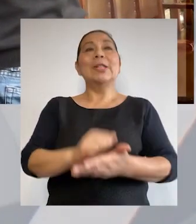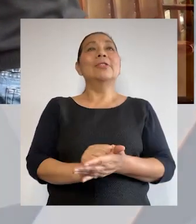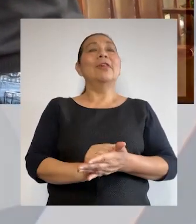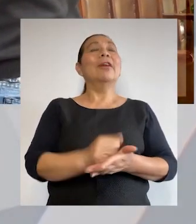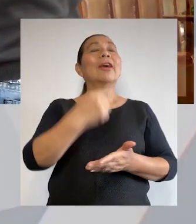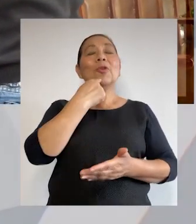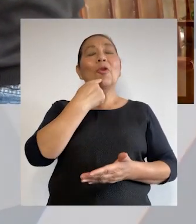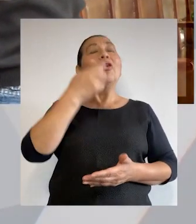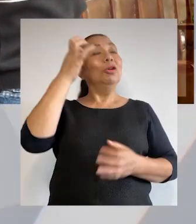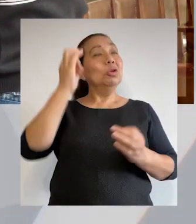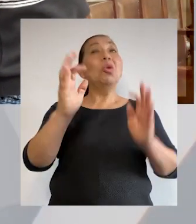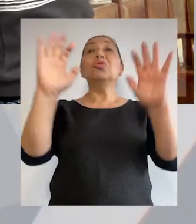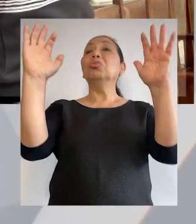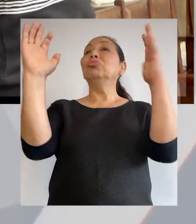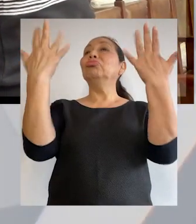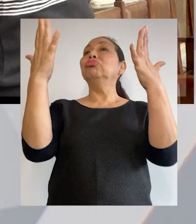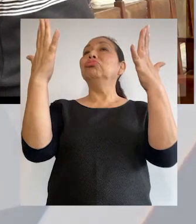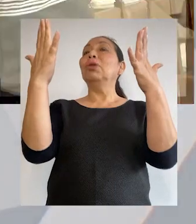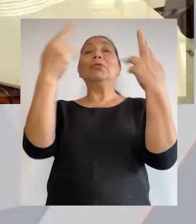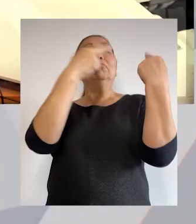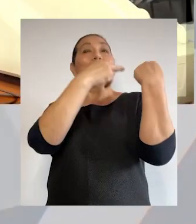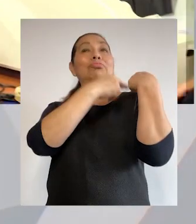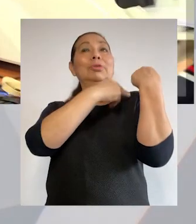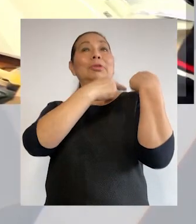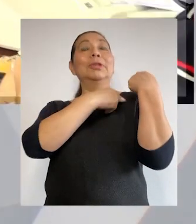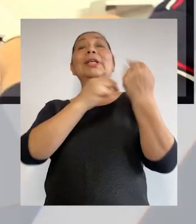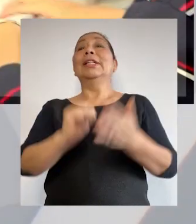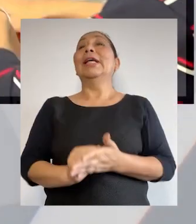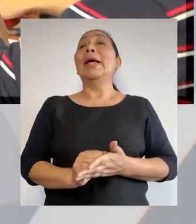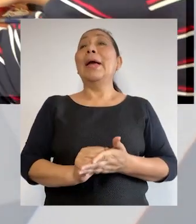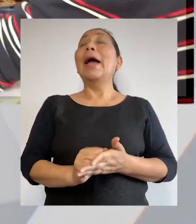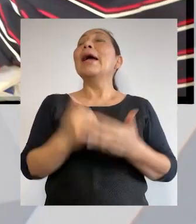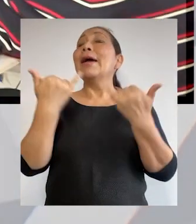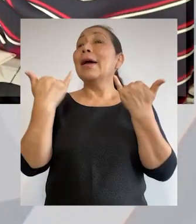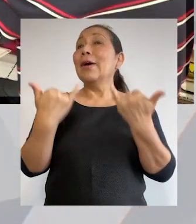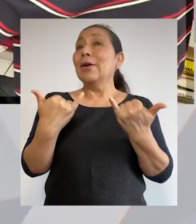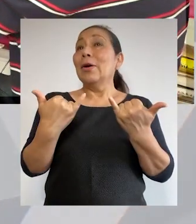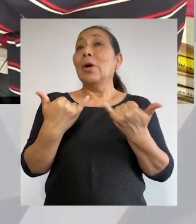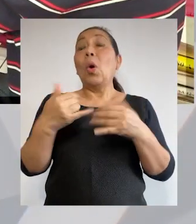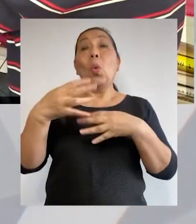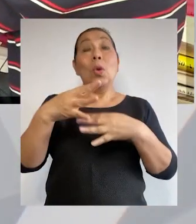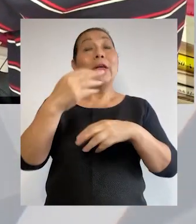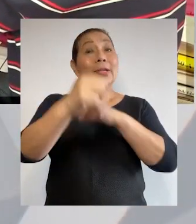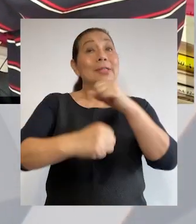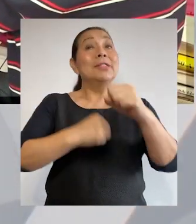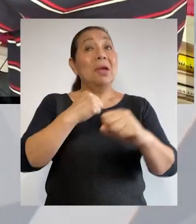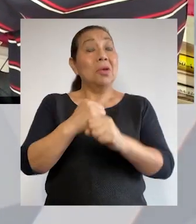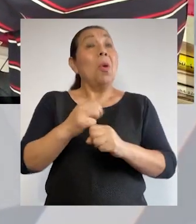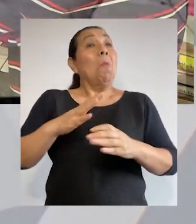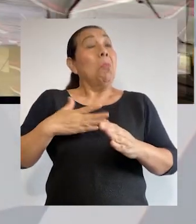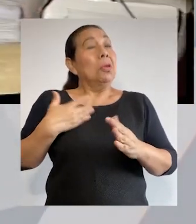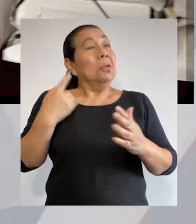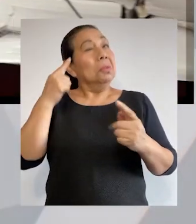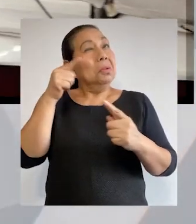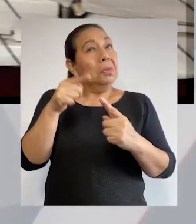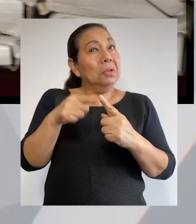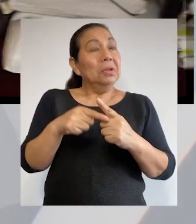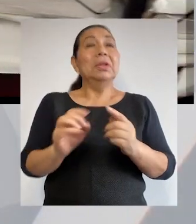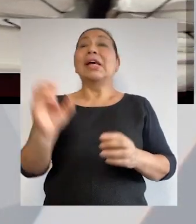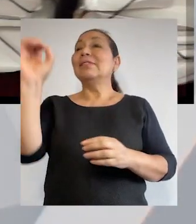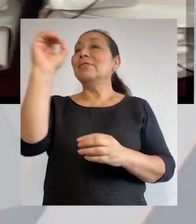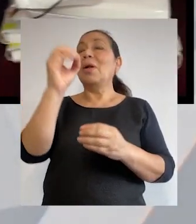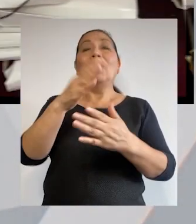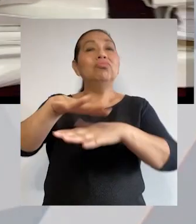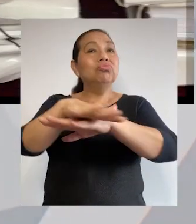Esfuerzo que reconozco, Chaymi nini. y comprometo de tal manera Kay Julio killamanmi Tribunal Constitucional